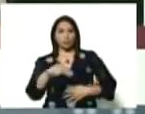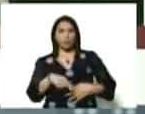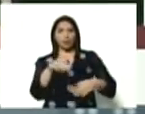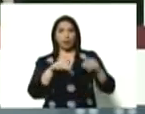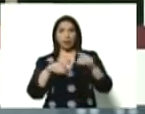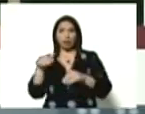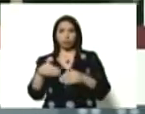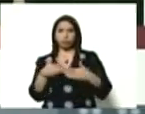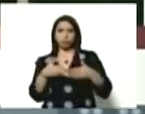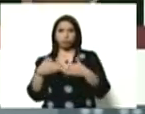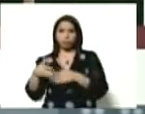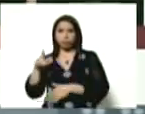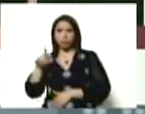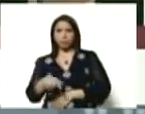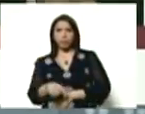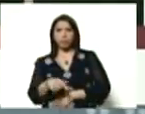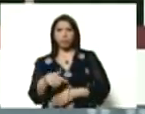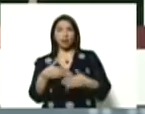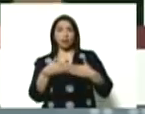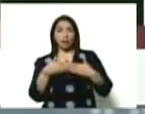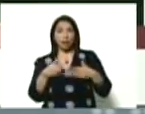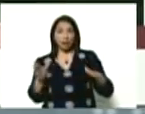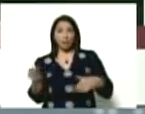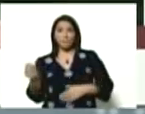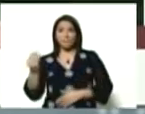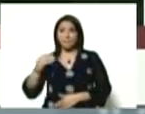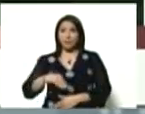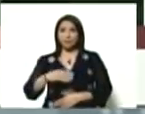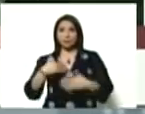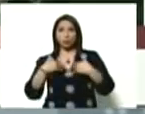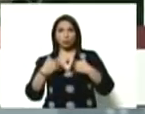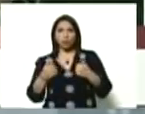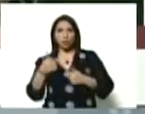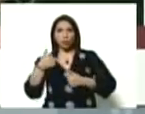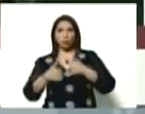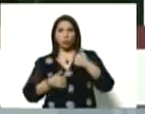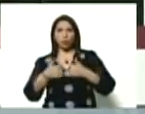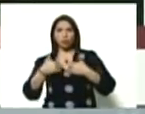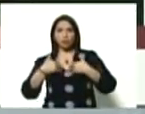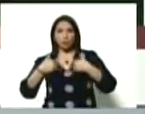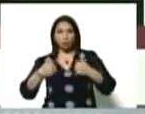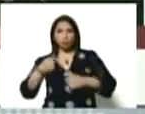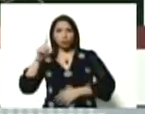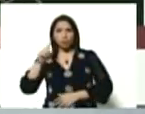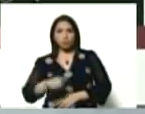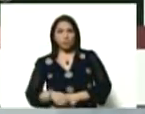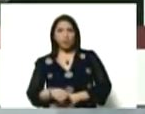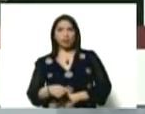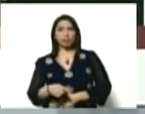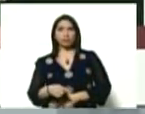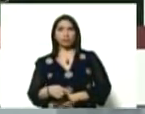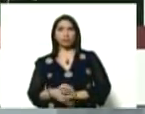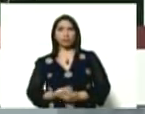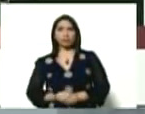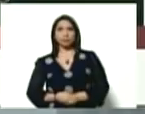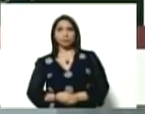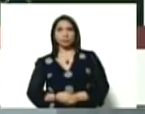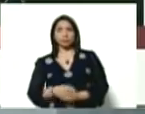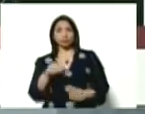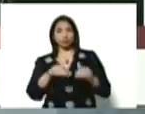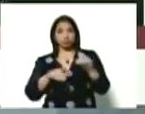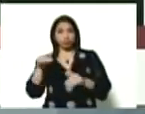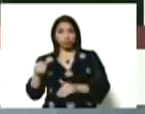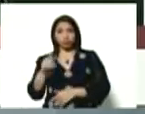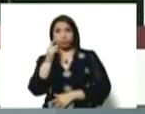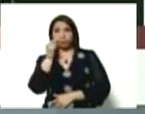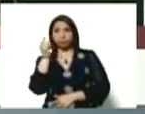un voto, sino que garantiza además la seguridad en cuanto a salud, la seguridad sanitaria para las electoras y los electores